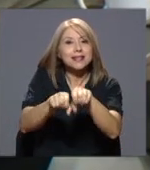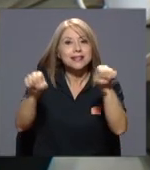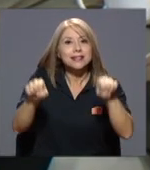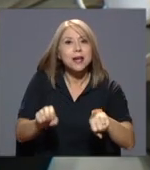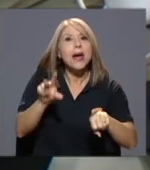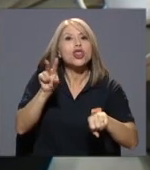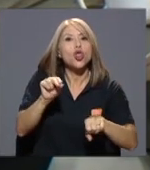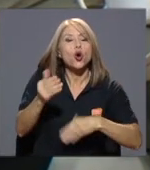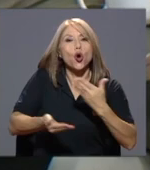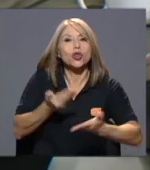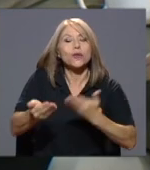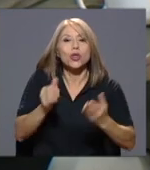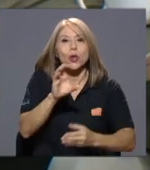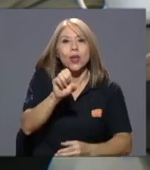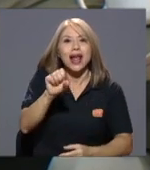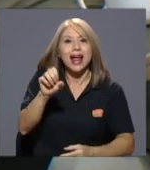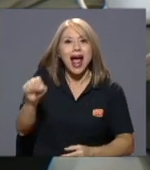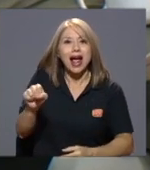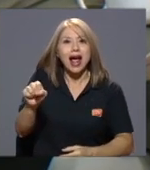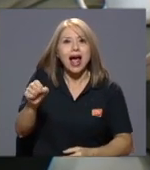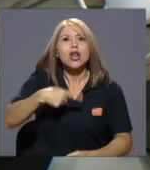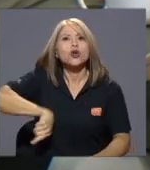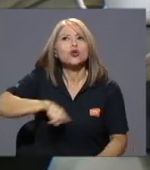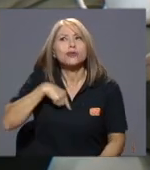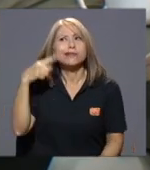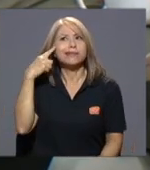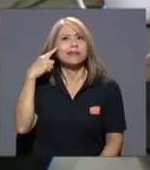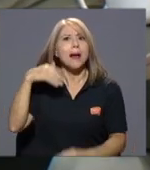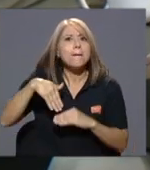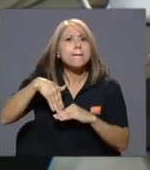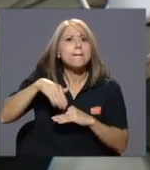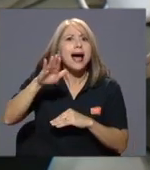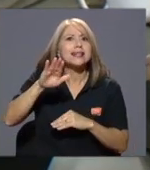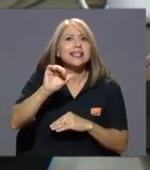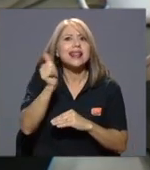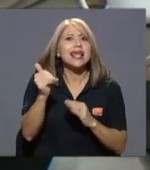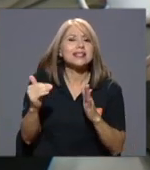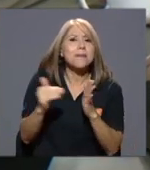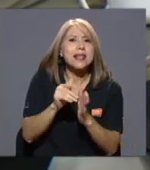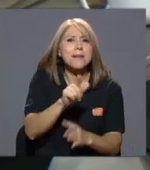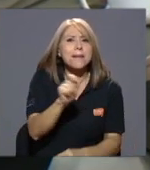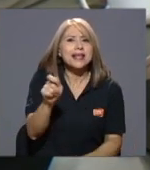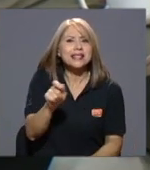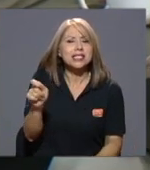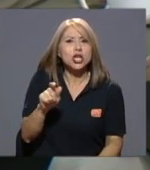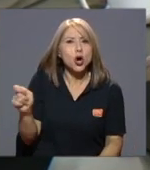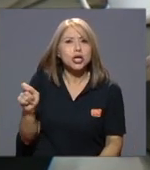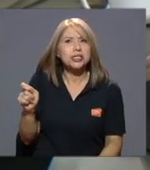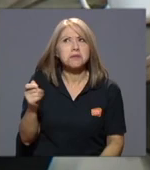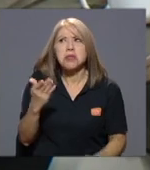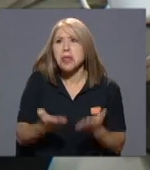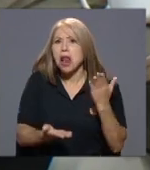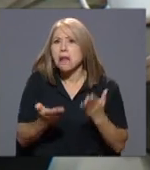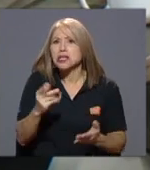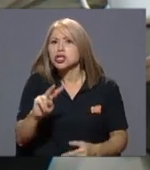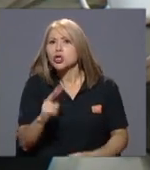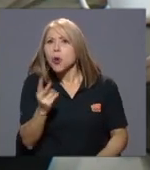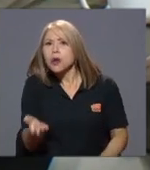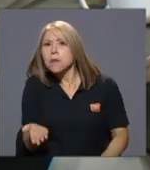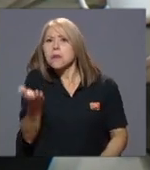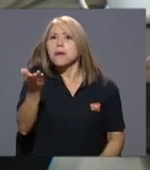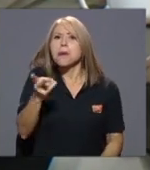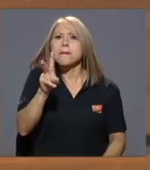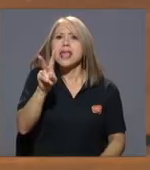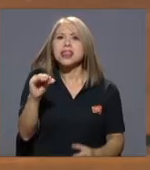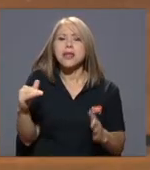haciendo estimaciones y son más de 10 mil pensiones, quizás el doble de pensiones, puede ser hasta 20 mil pensiones, que se podrían financiar con